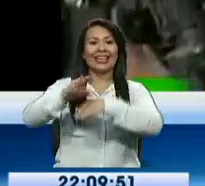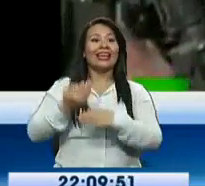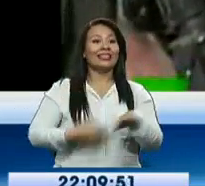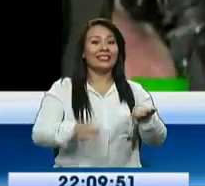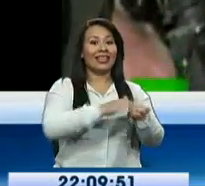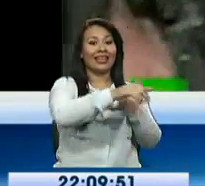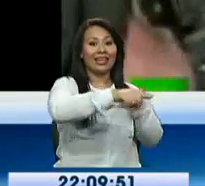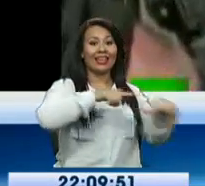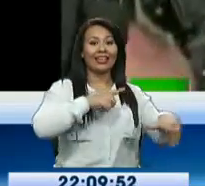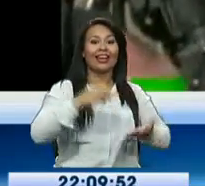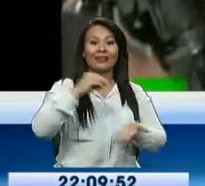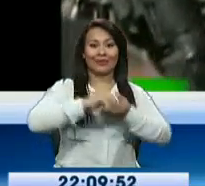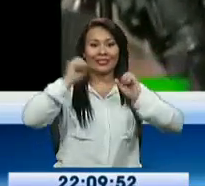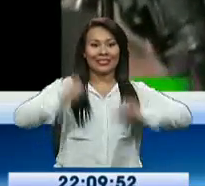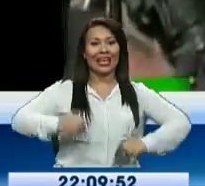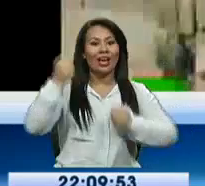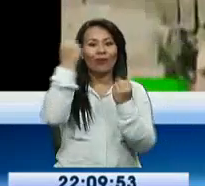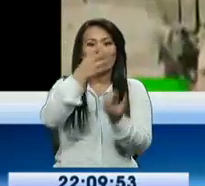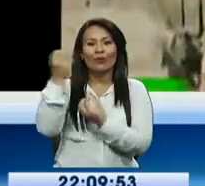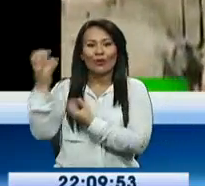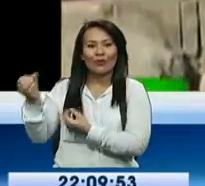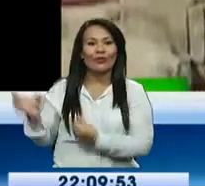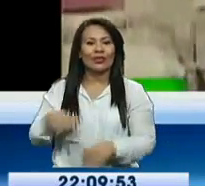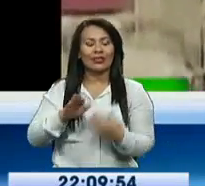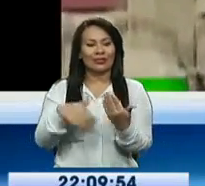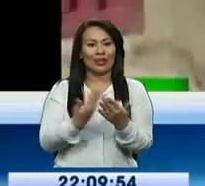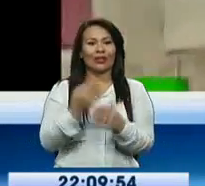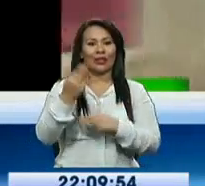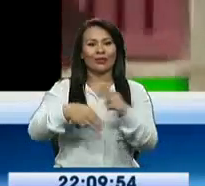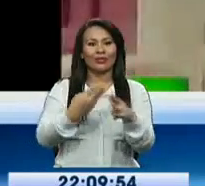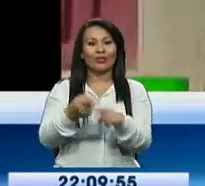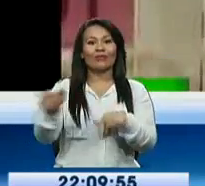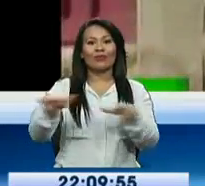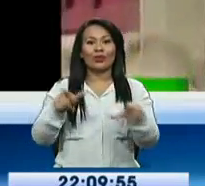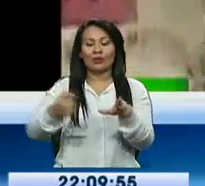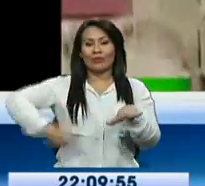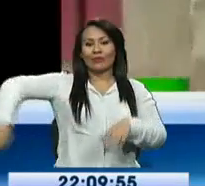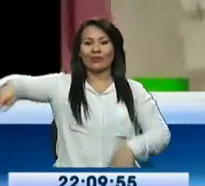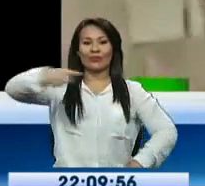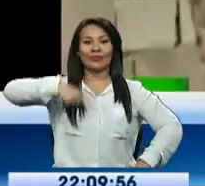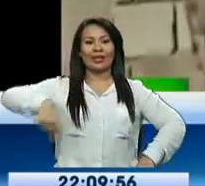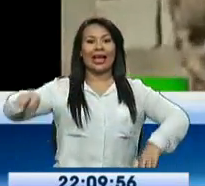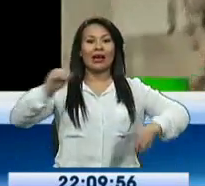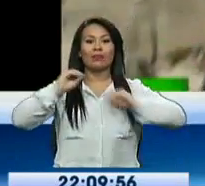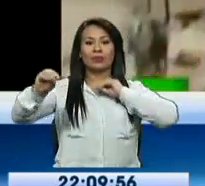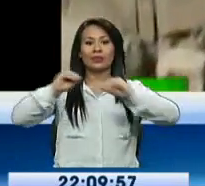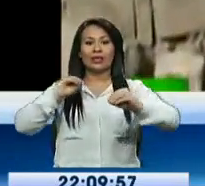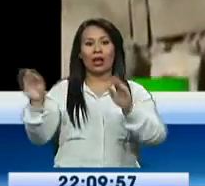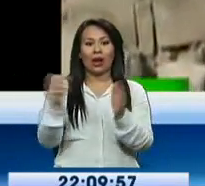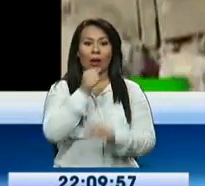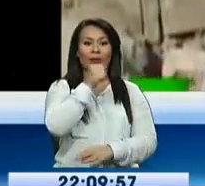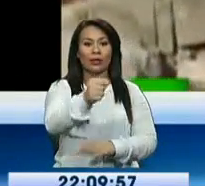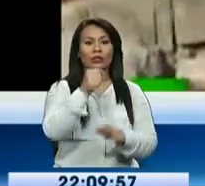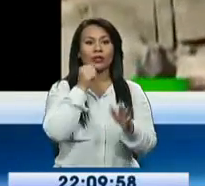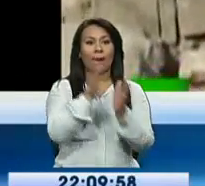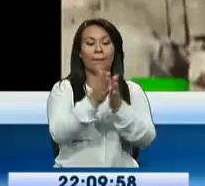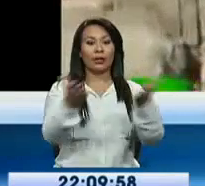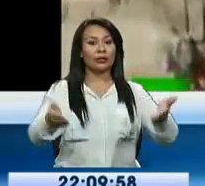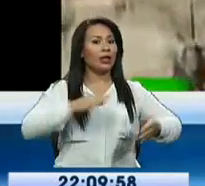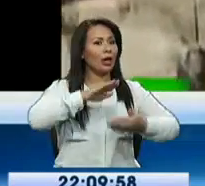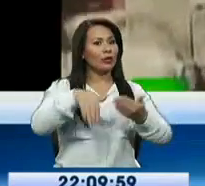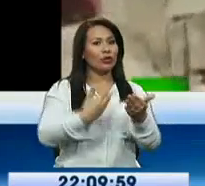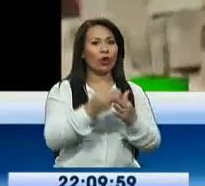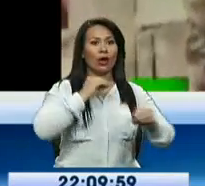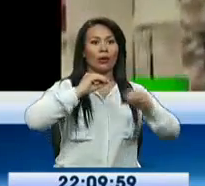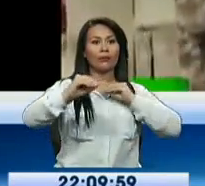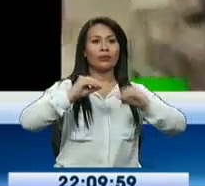complejo gubernamental, anunciaba el portavoz de mando de las operaciones conjuntas a los medios de comunicación. El escuadrón antibombas del